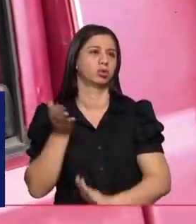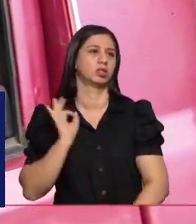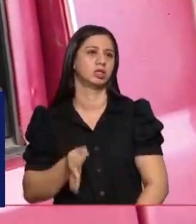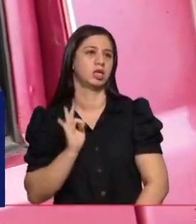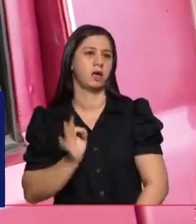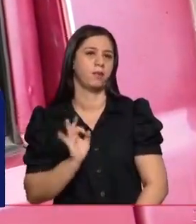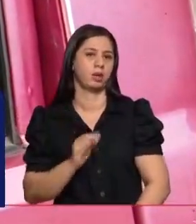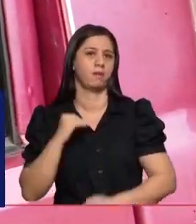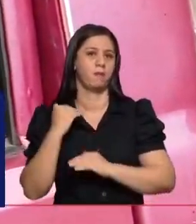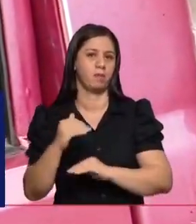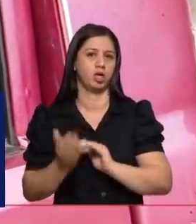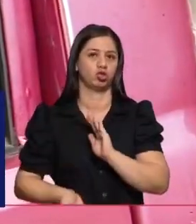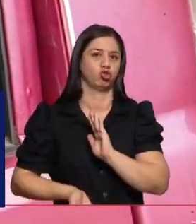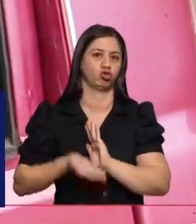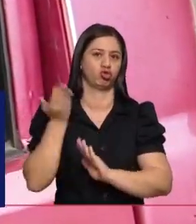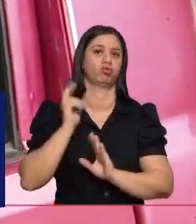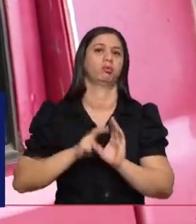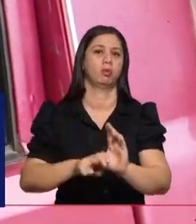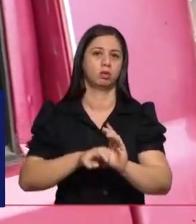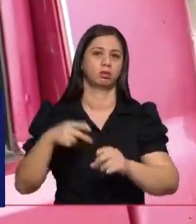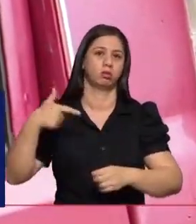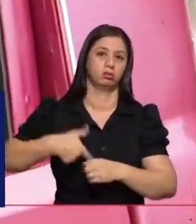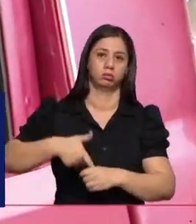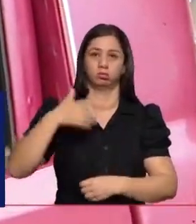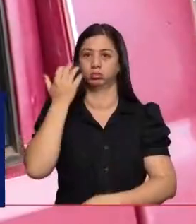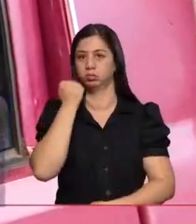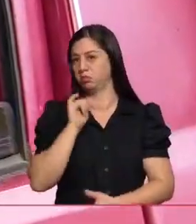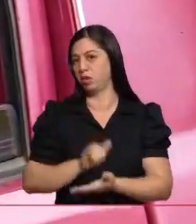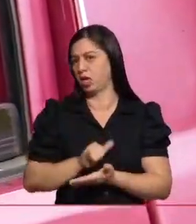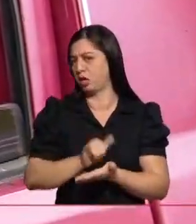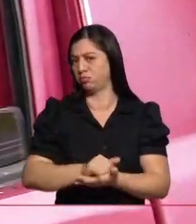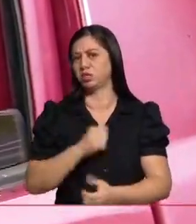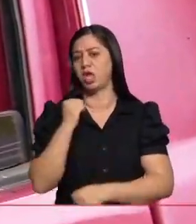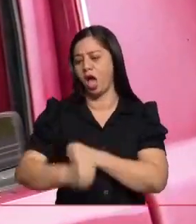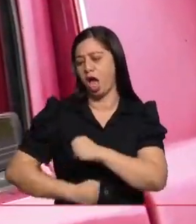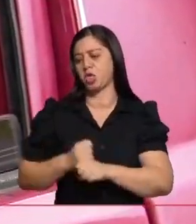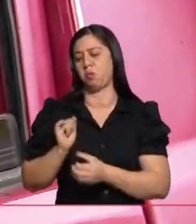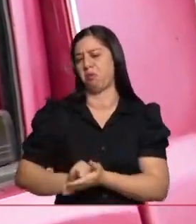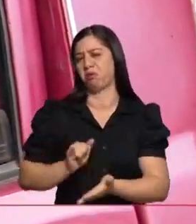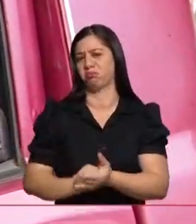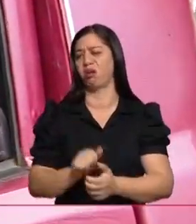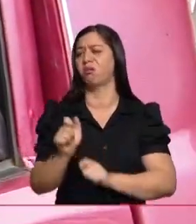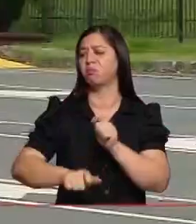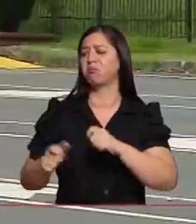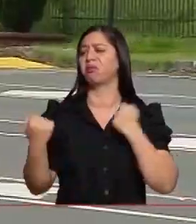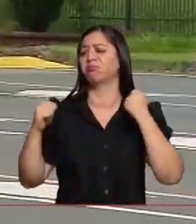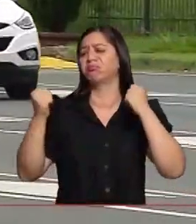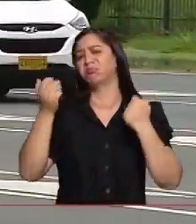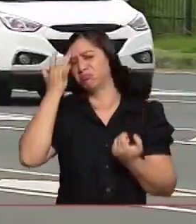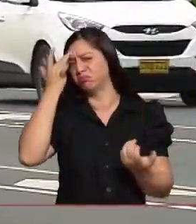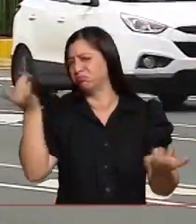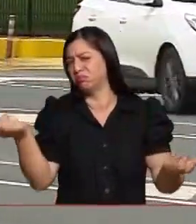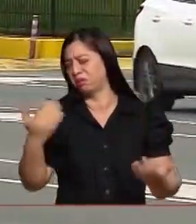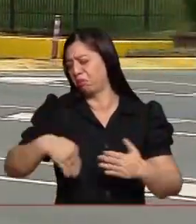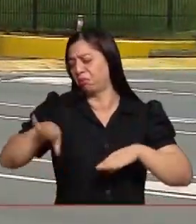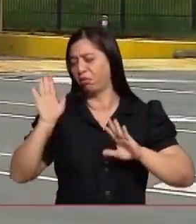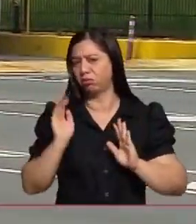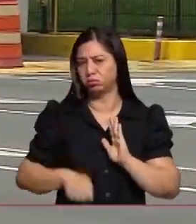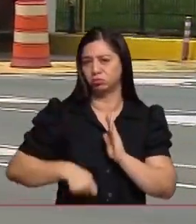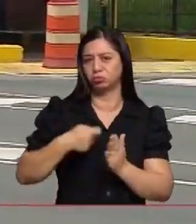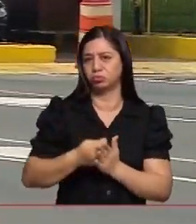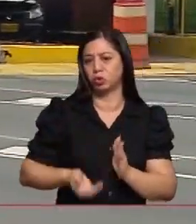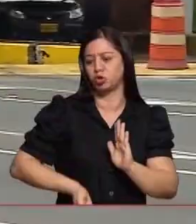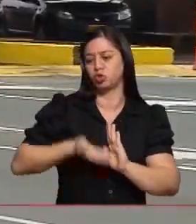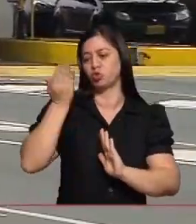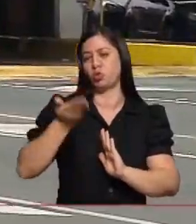mínimo, todo sube, todo el transporte, la gasolina, todo eso es lo mismo. Todos los años lo mismo, no es porque la gente se asusta. Que suba, tiene que subir